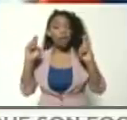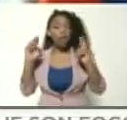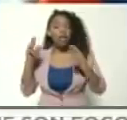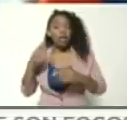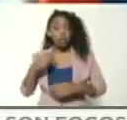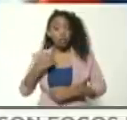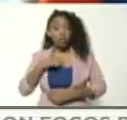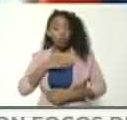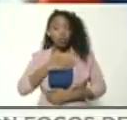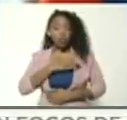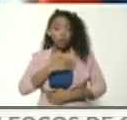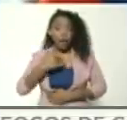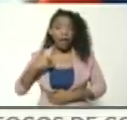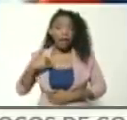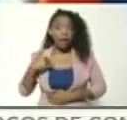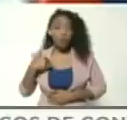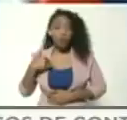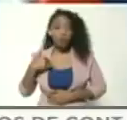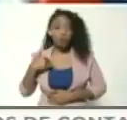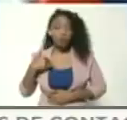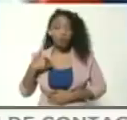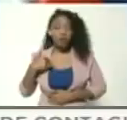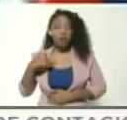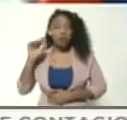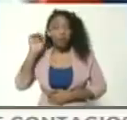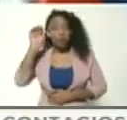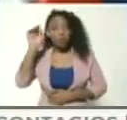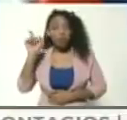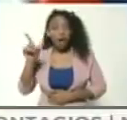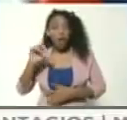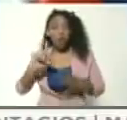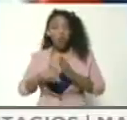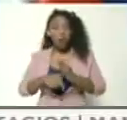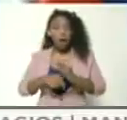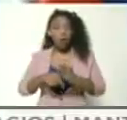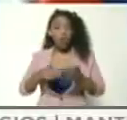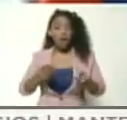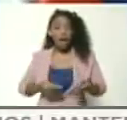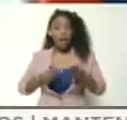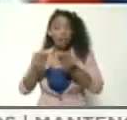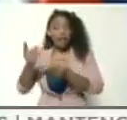aspiramos, que luego de esta entrega el día de ayer,